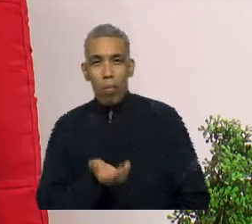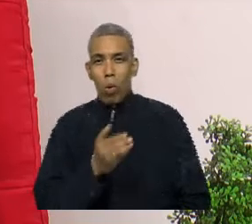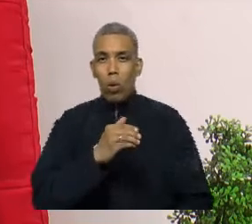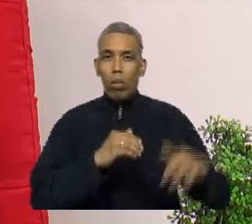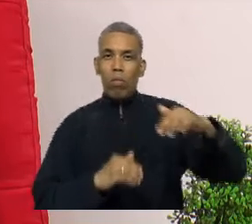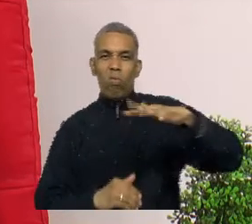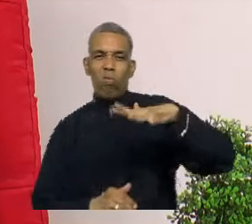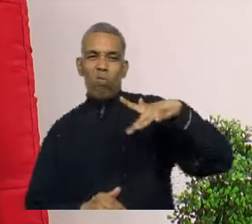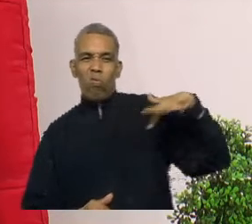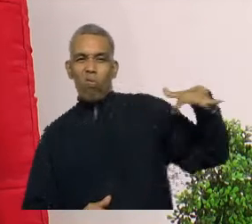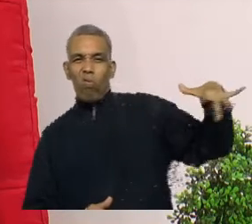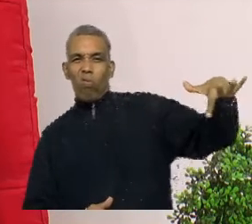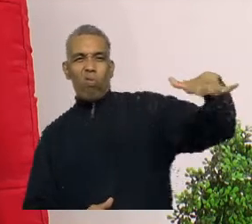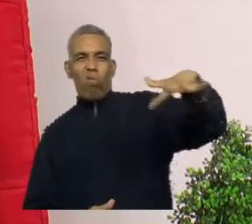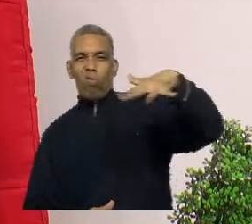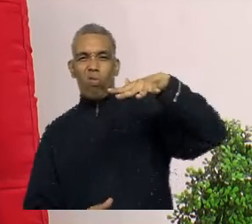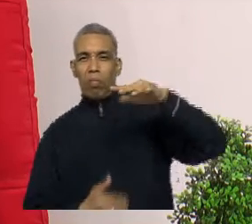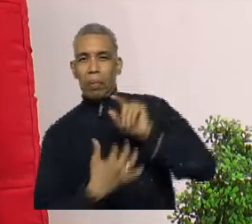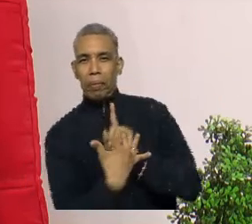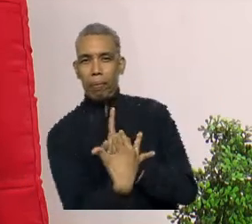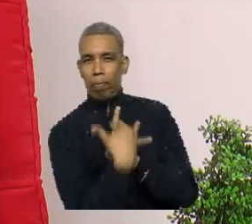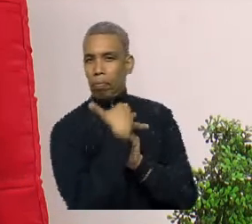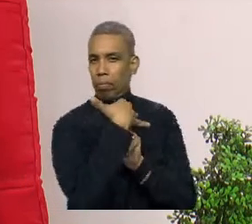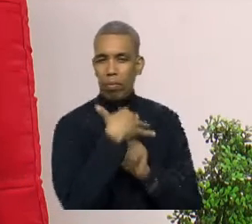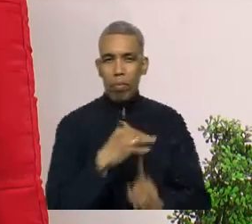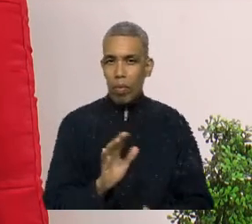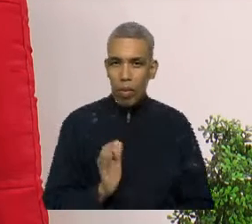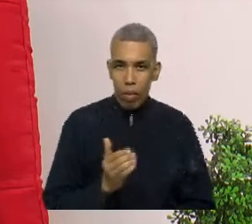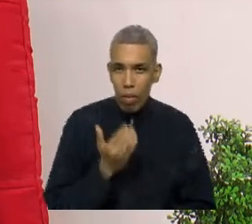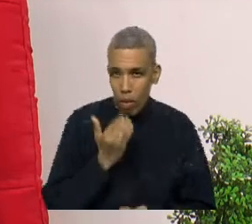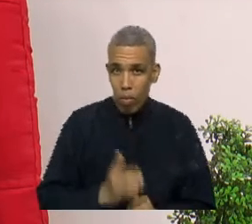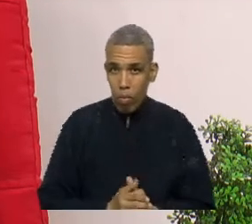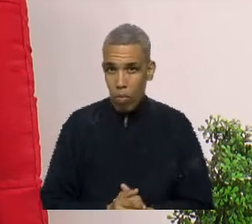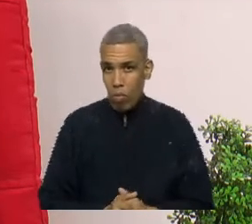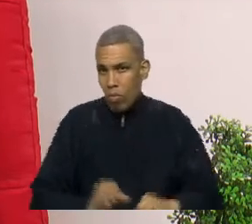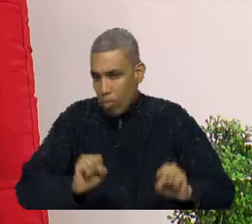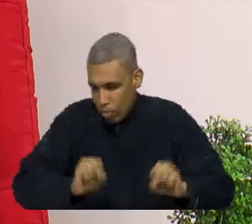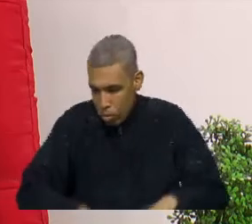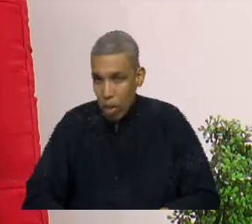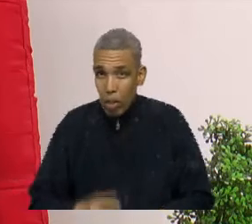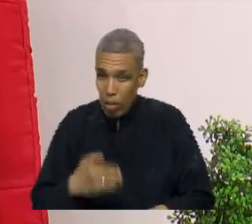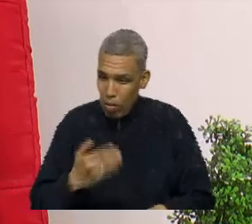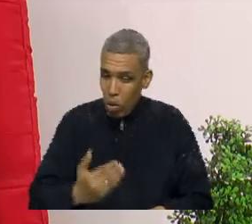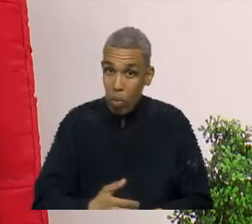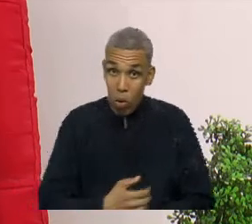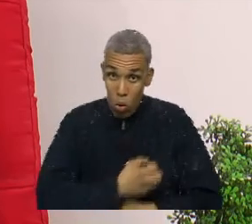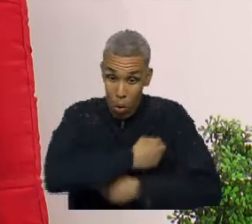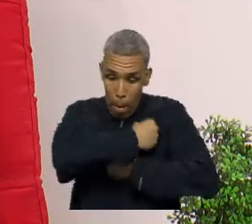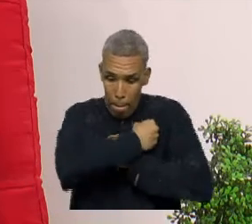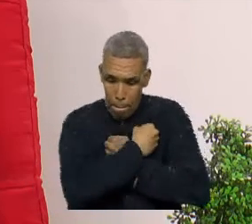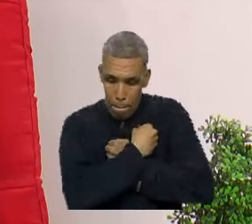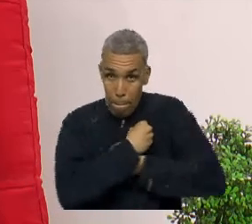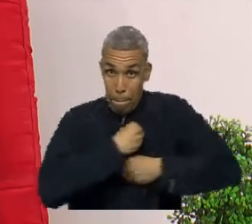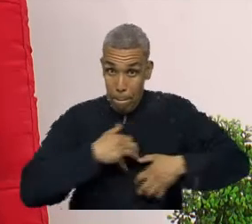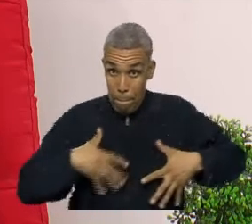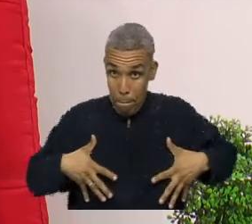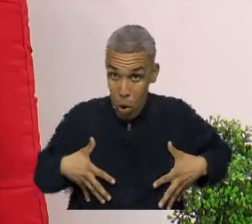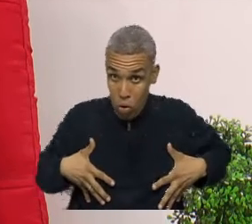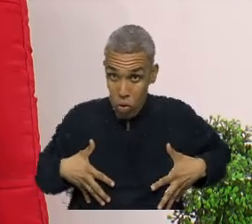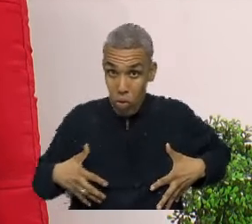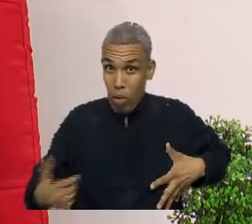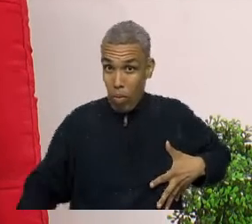ambiente, entonces puede presentarse, todas llevan a un proceso inflamatorio. Los bronquios en la parte